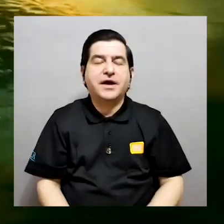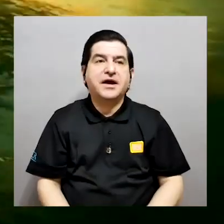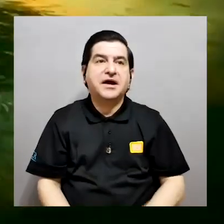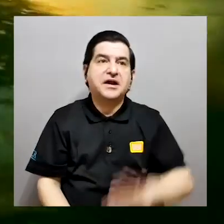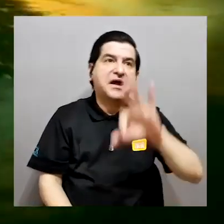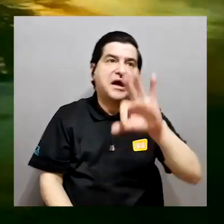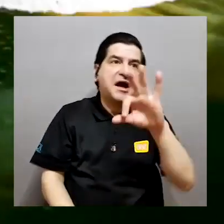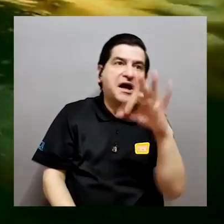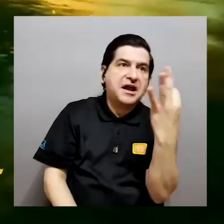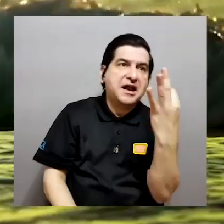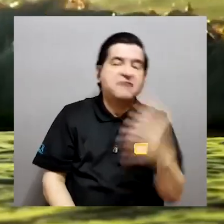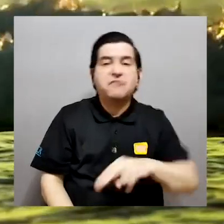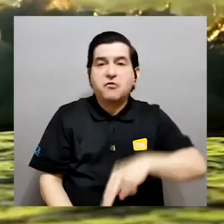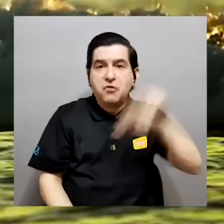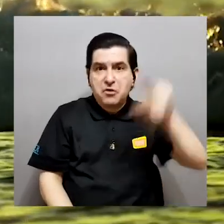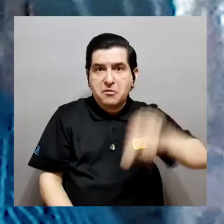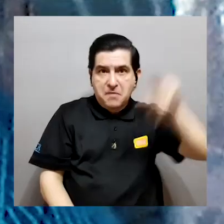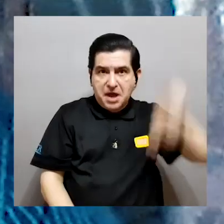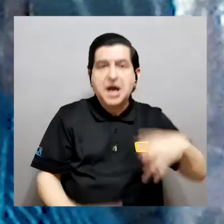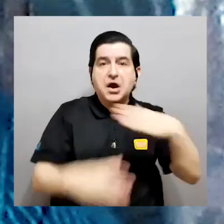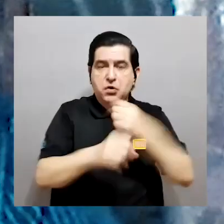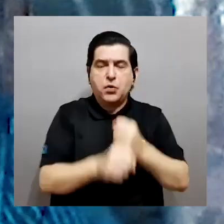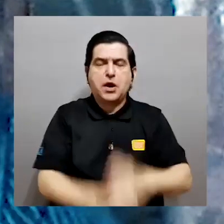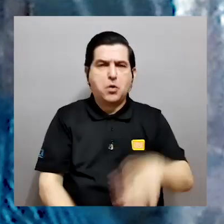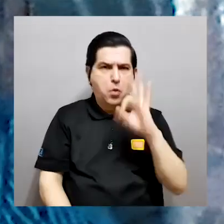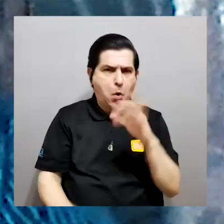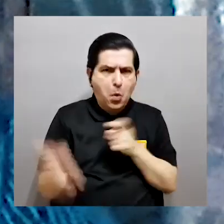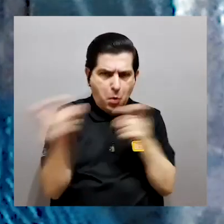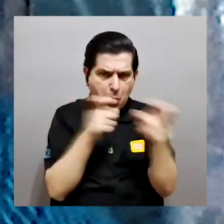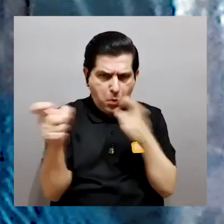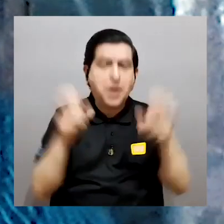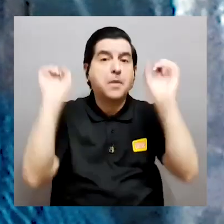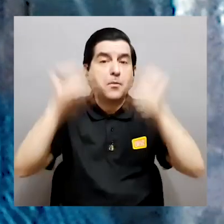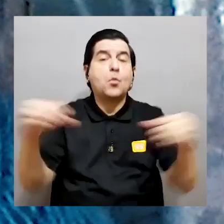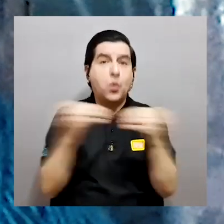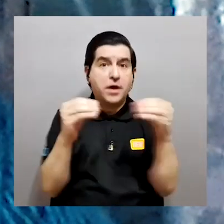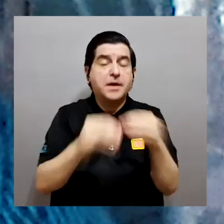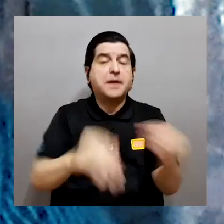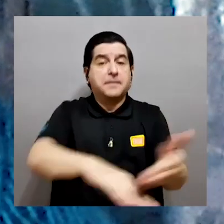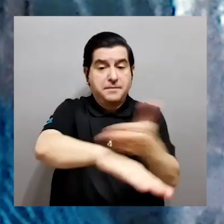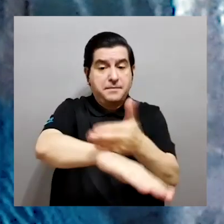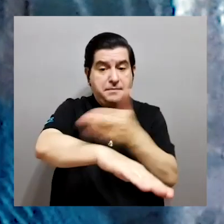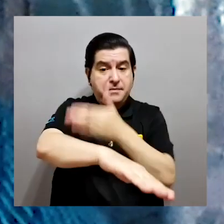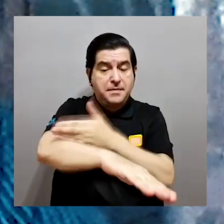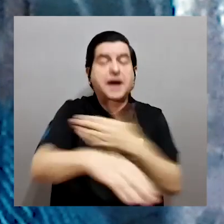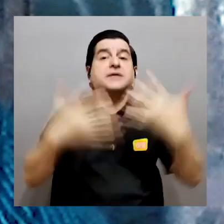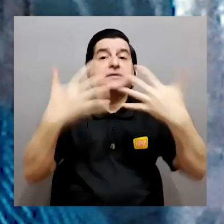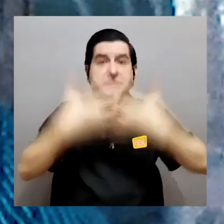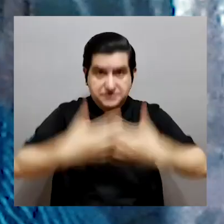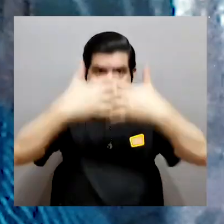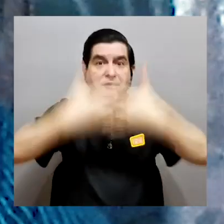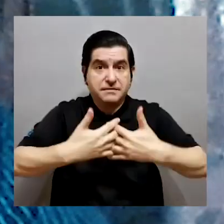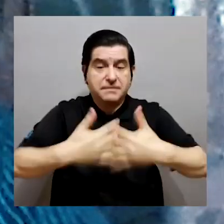al estilo noruego. Bien manejado, puede dar incluso más crecimiento para el sector empresarial,